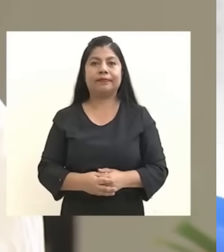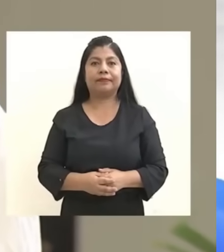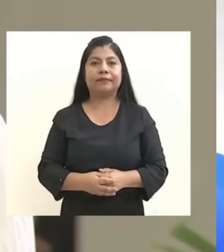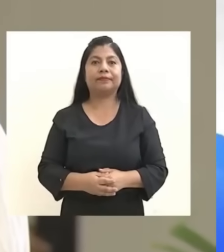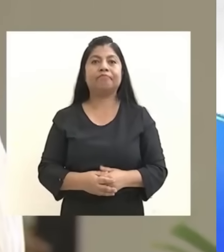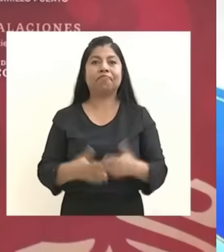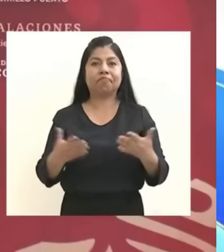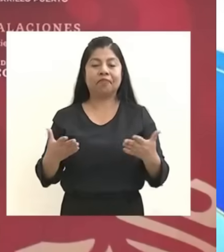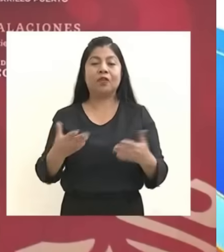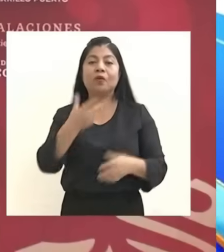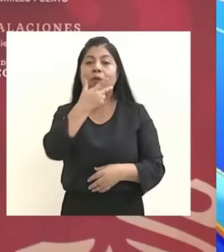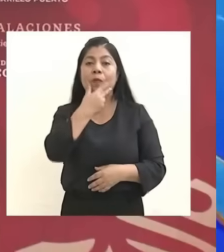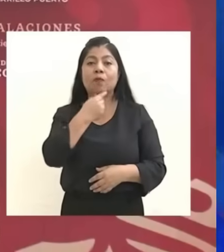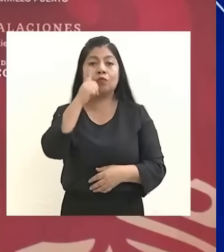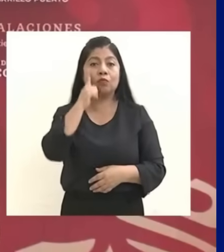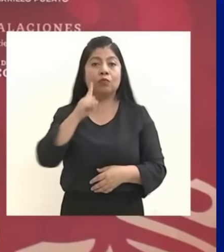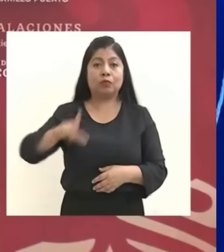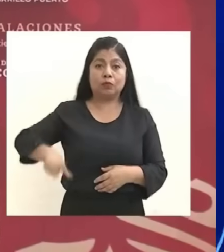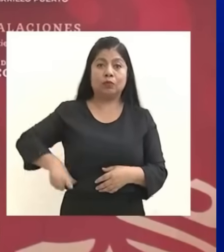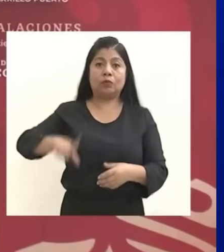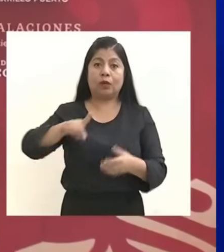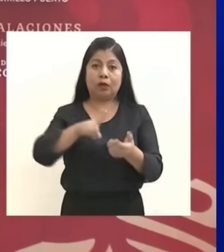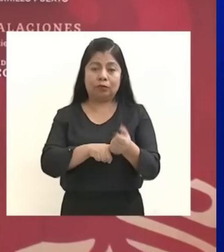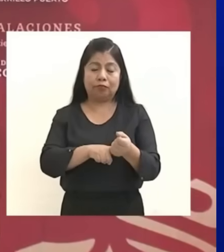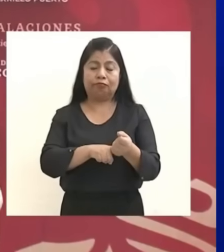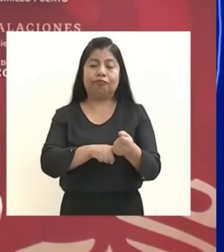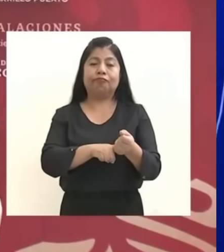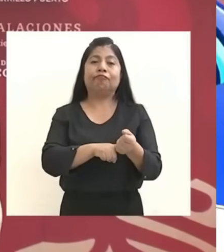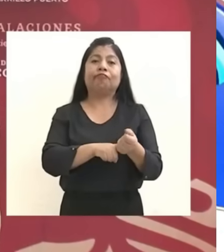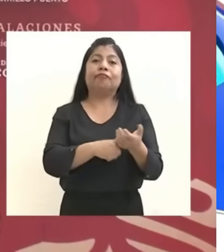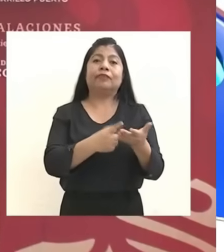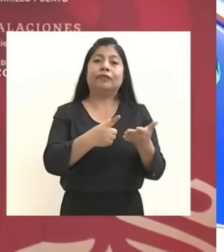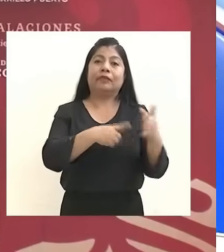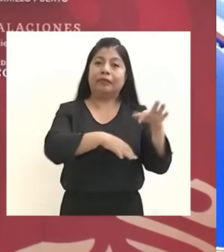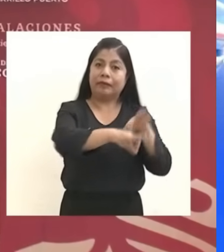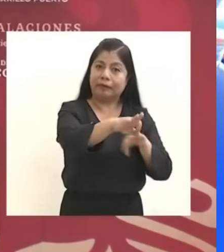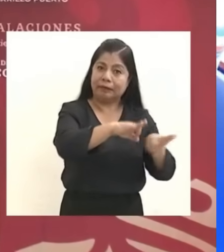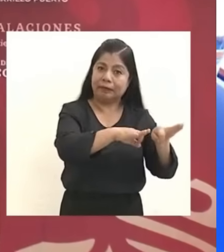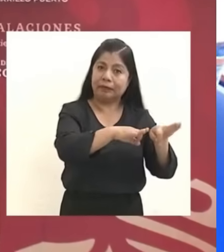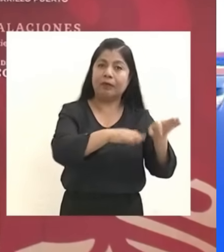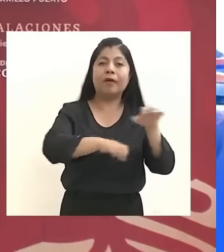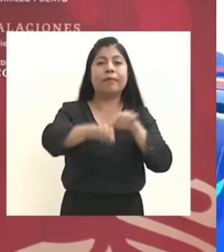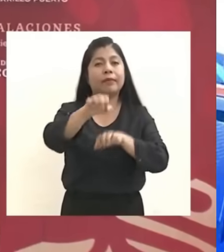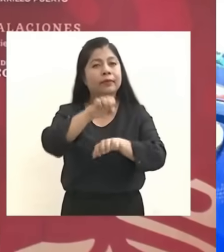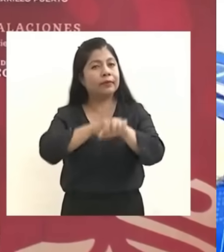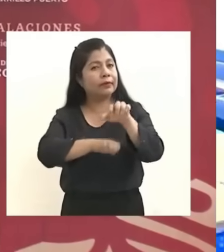servidores públicos, de comerciantes, de empresarios.